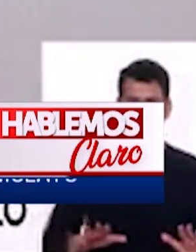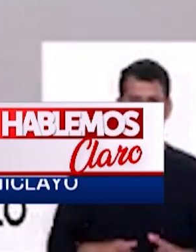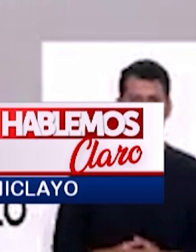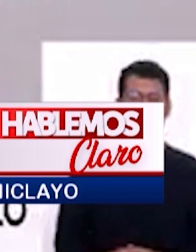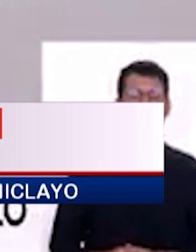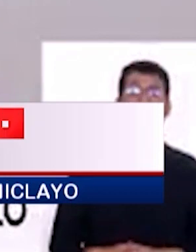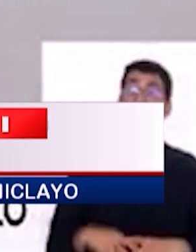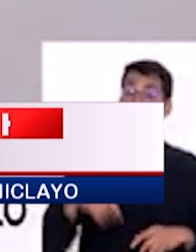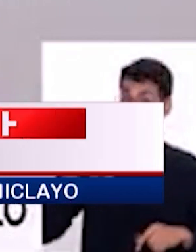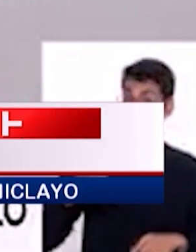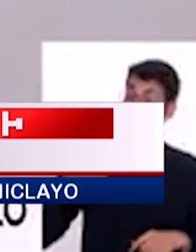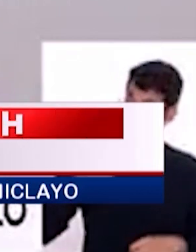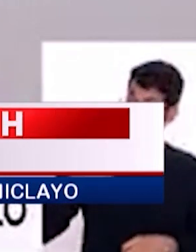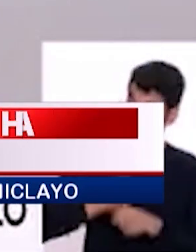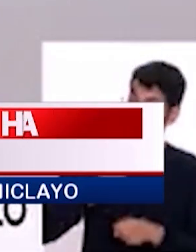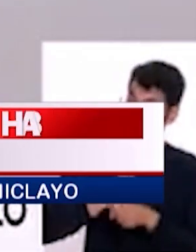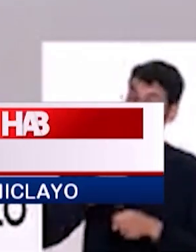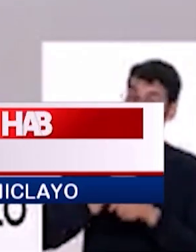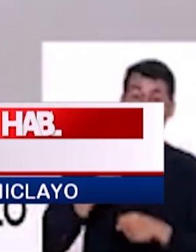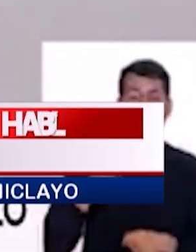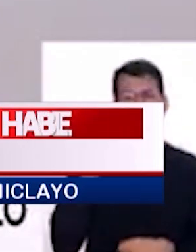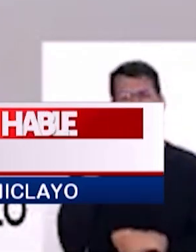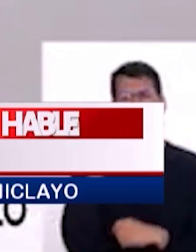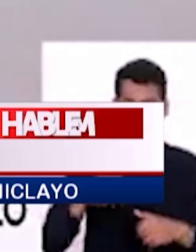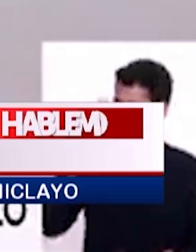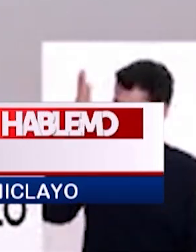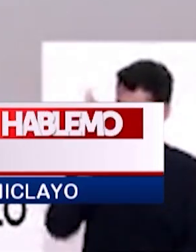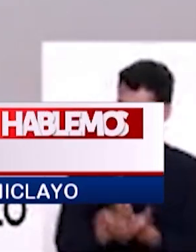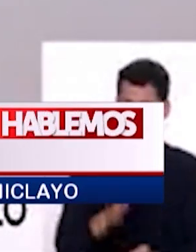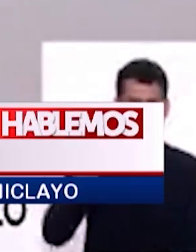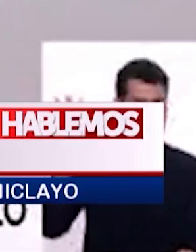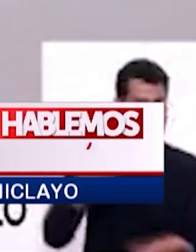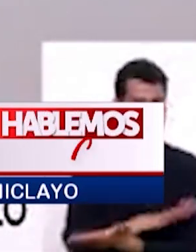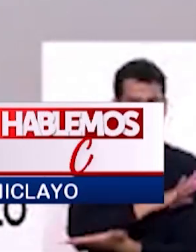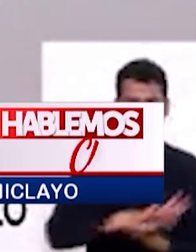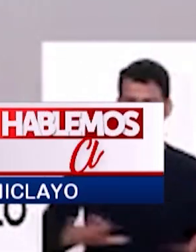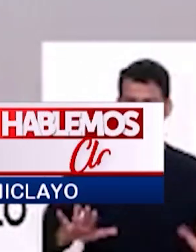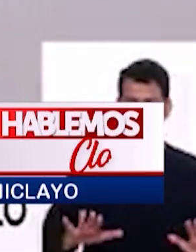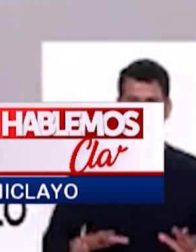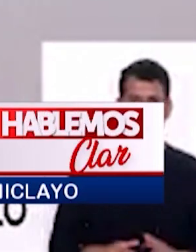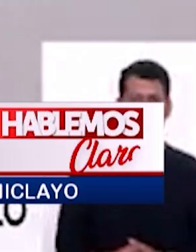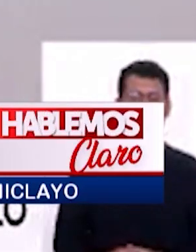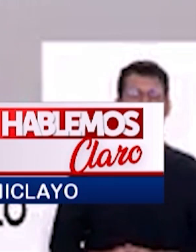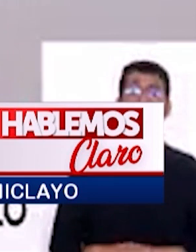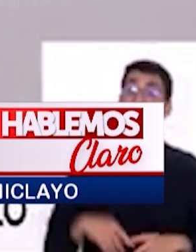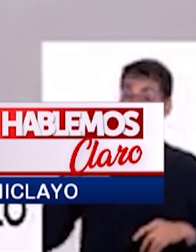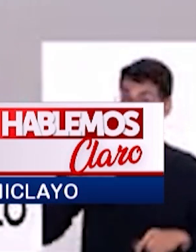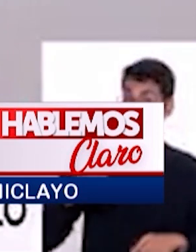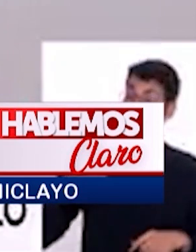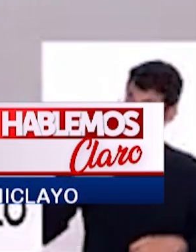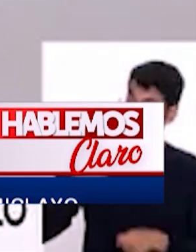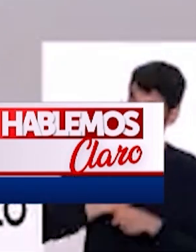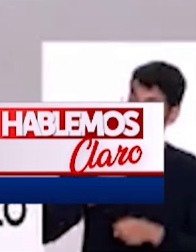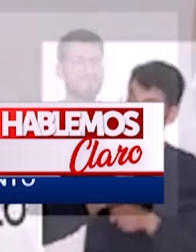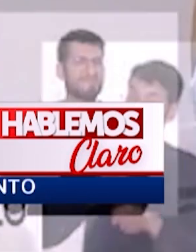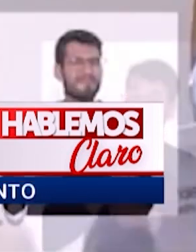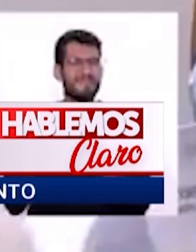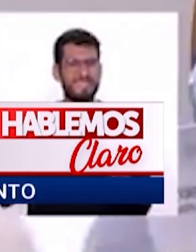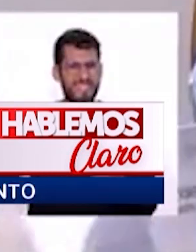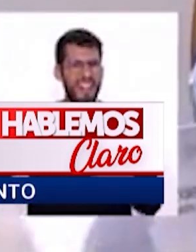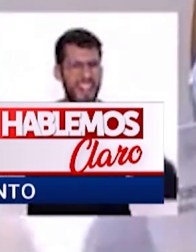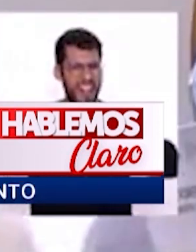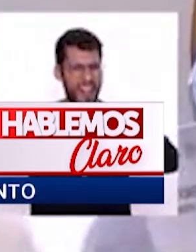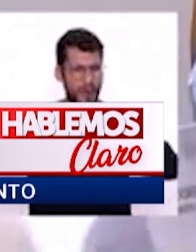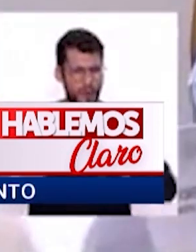a dirigir hasta Santiago de Chuco para participar de una obra de electrificación. Pero ante su llegada a la región La